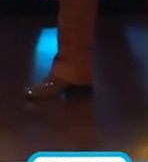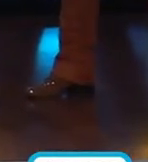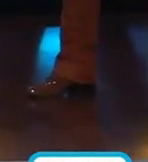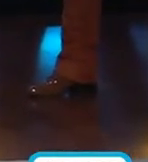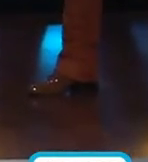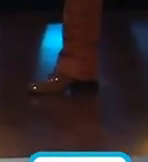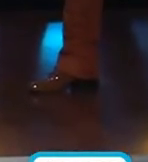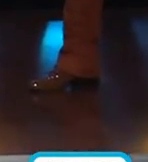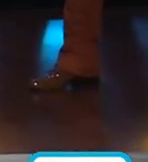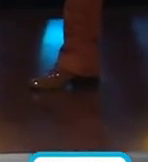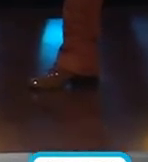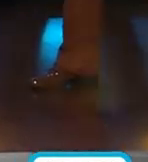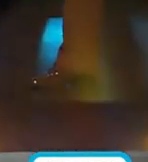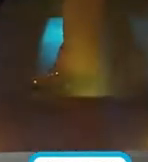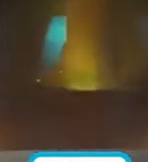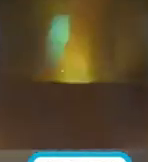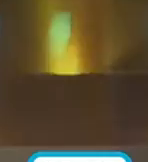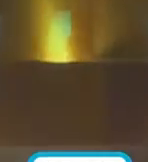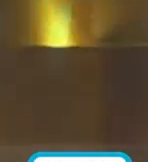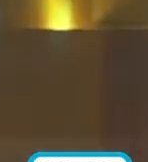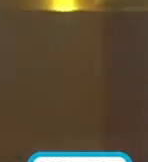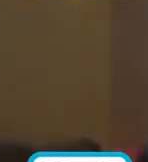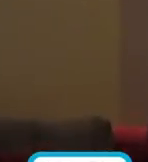ya nada es para ti.